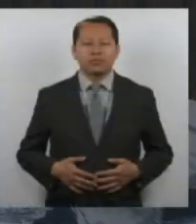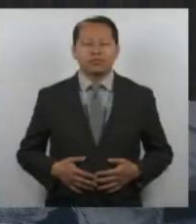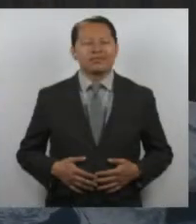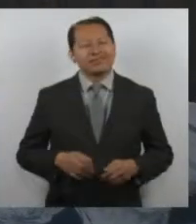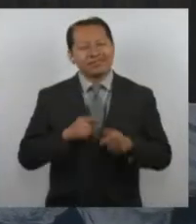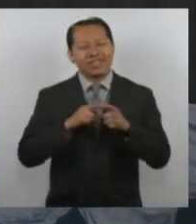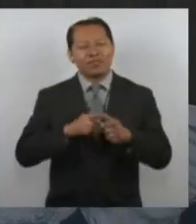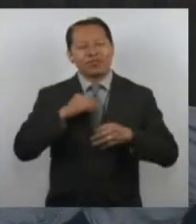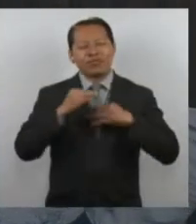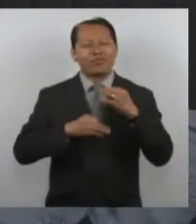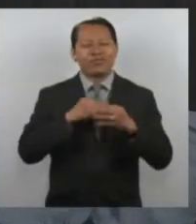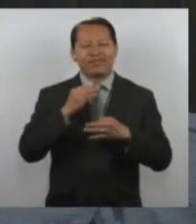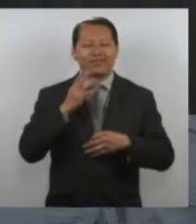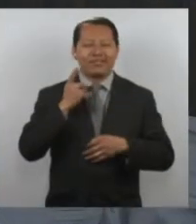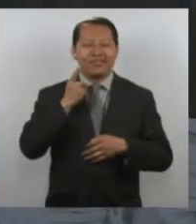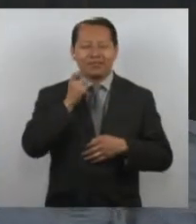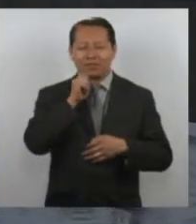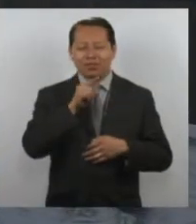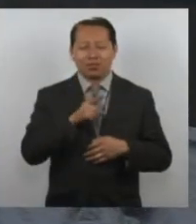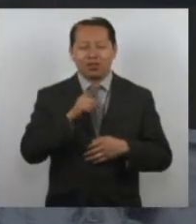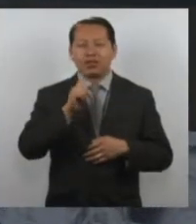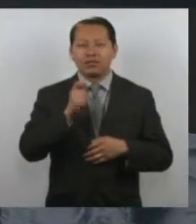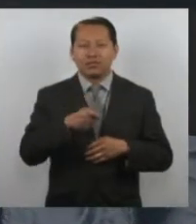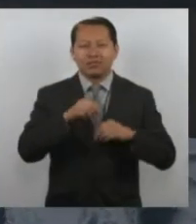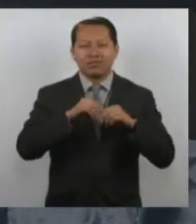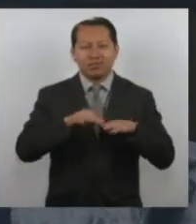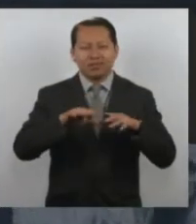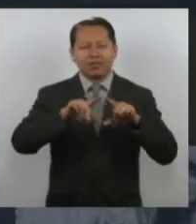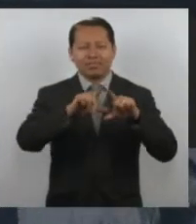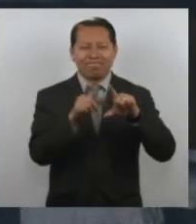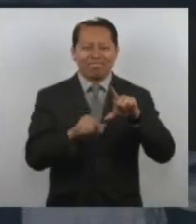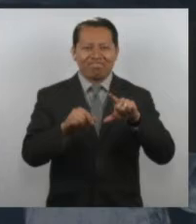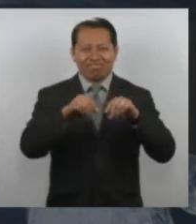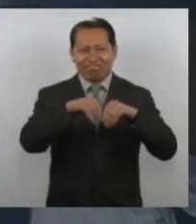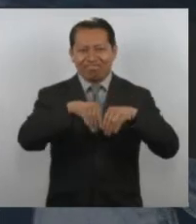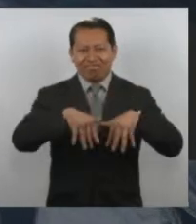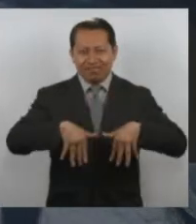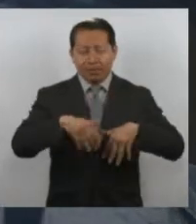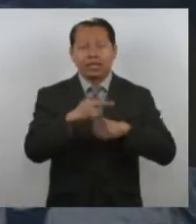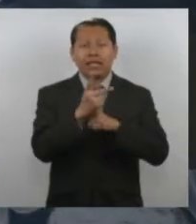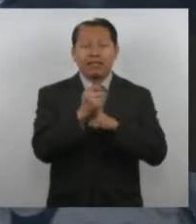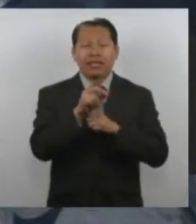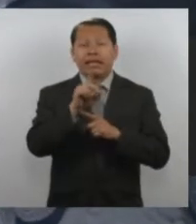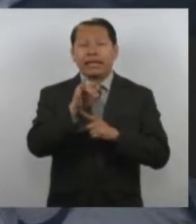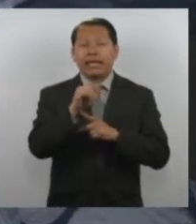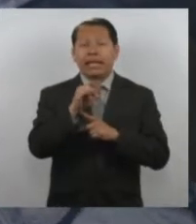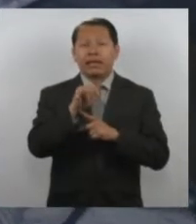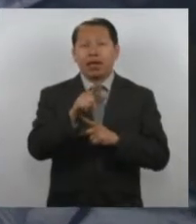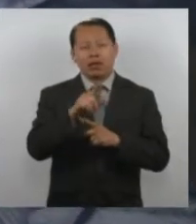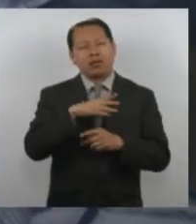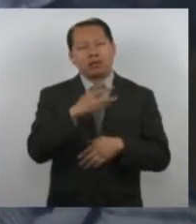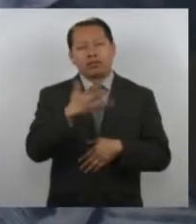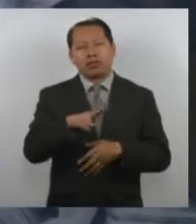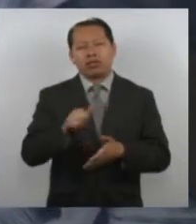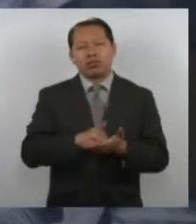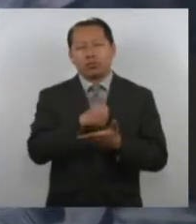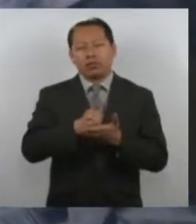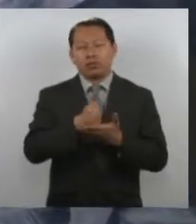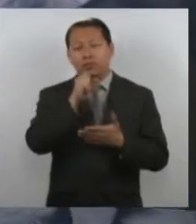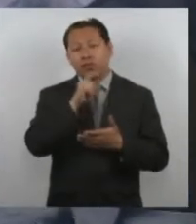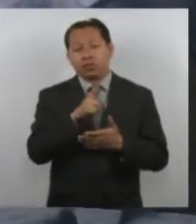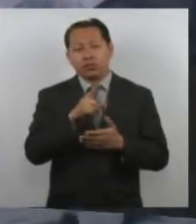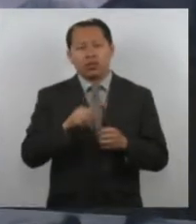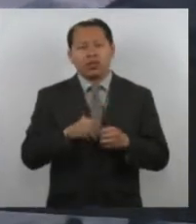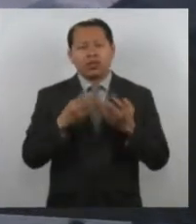Ya estamos de regreso con usted aquí en Noticias del Congreso, transmitiendo a la República Mexicana, televisión digital terrestre en 10 ciudades. Por supuesto, estamos